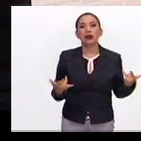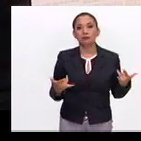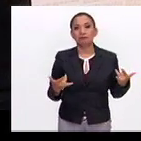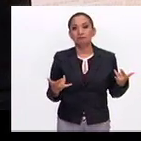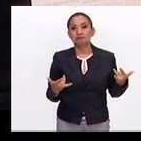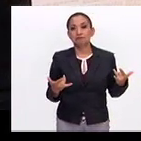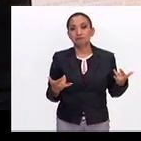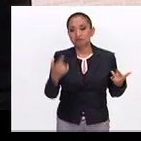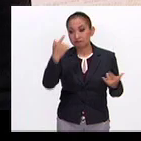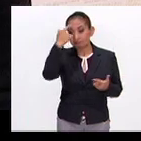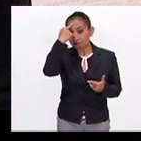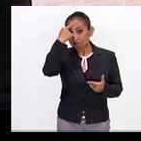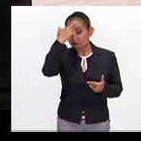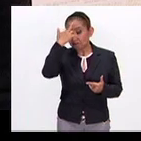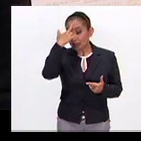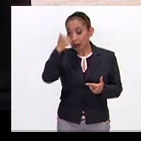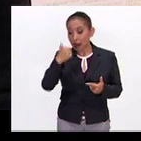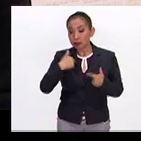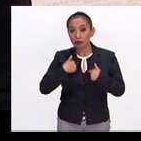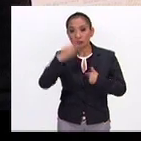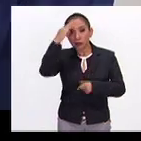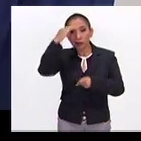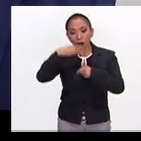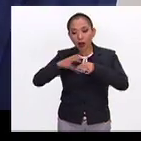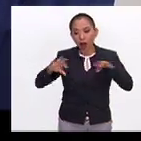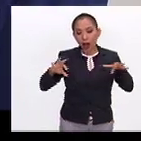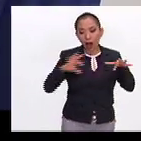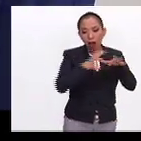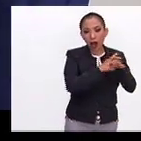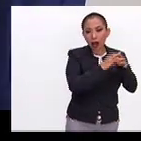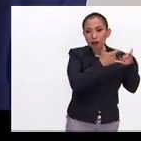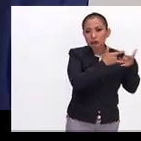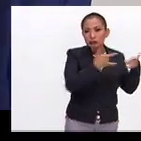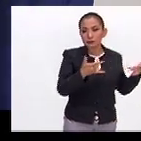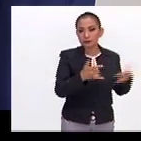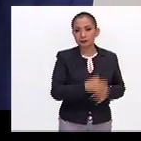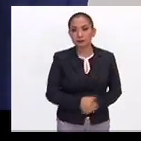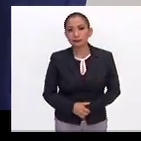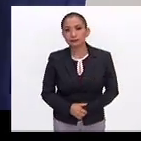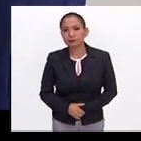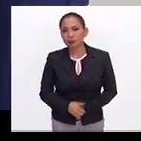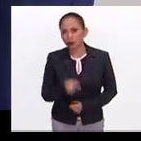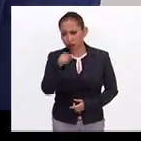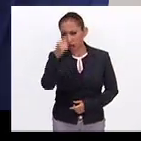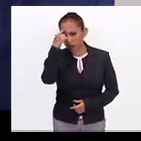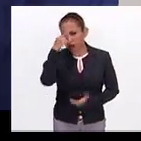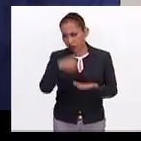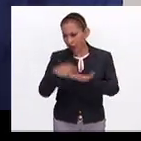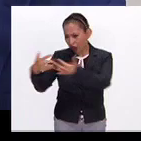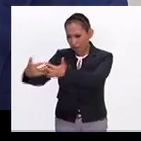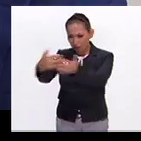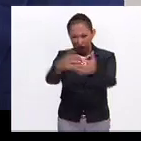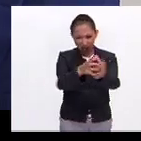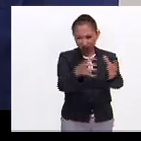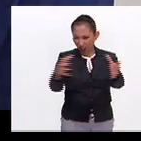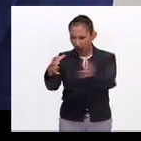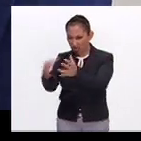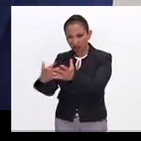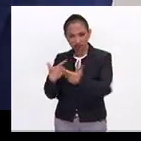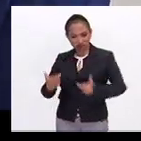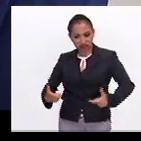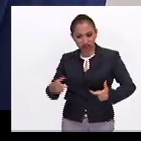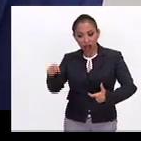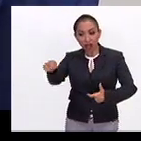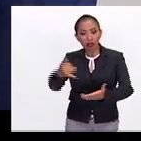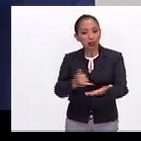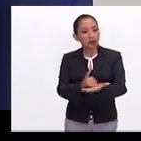Nuestra racionalidad está construida en nuestra memoria. ¿No cree que las grandes corporaciones deciden